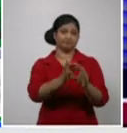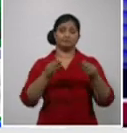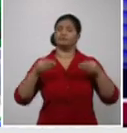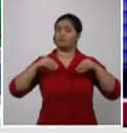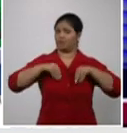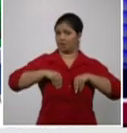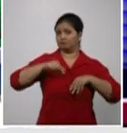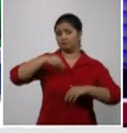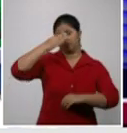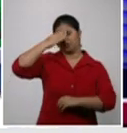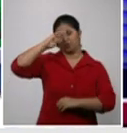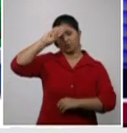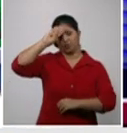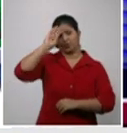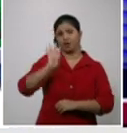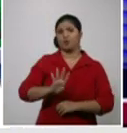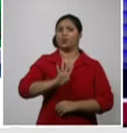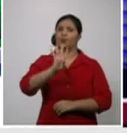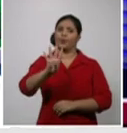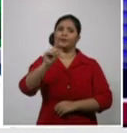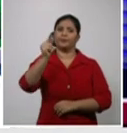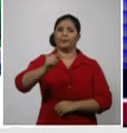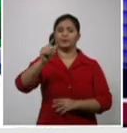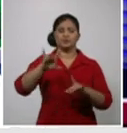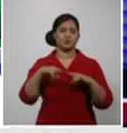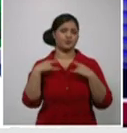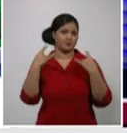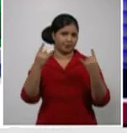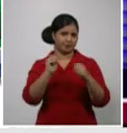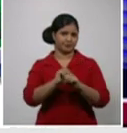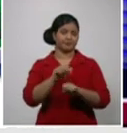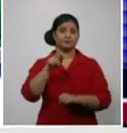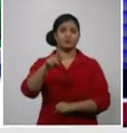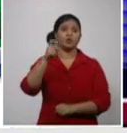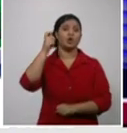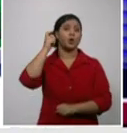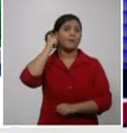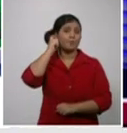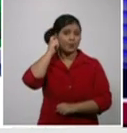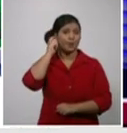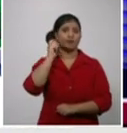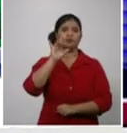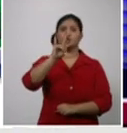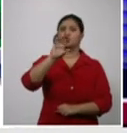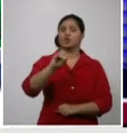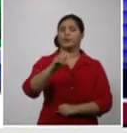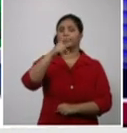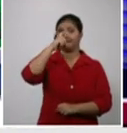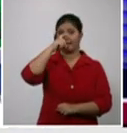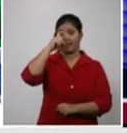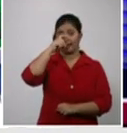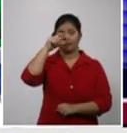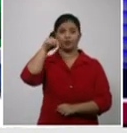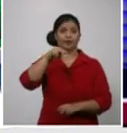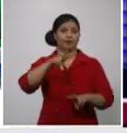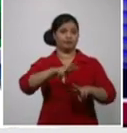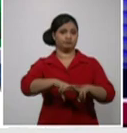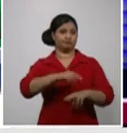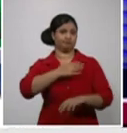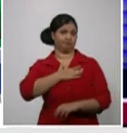país. Una es una paciente de 90 años de edad, de aquí de La Habana, del municipio de